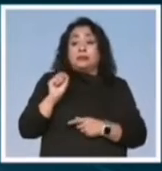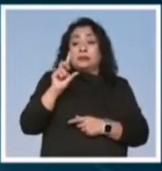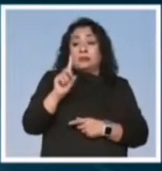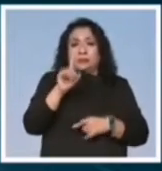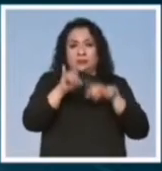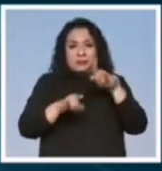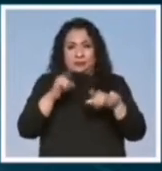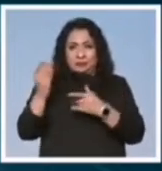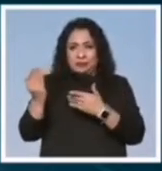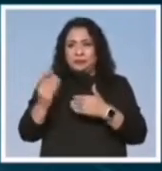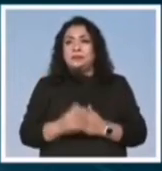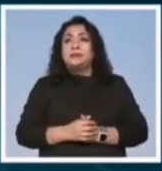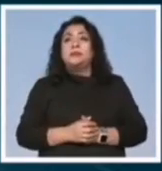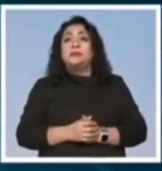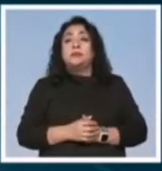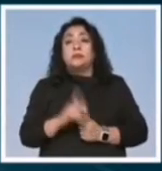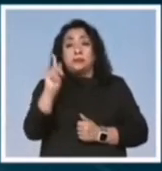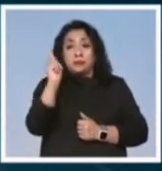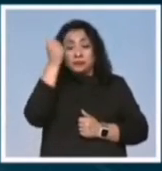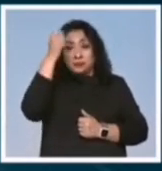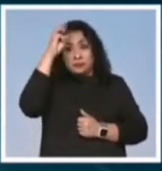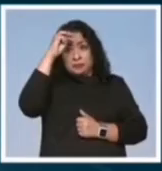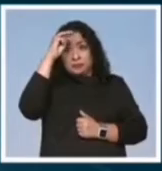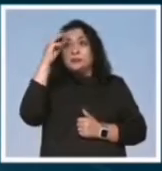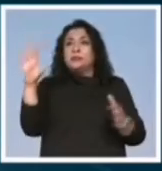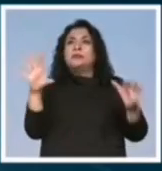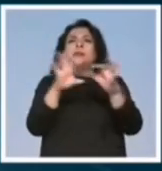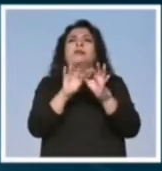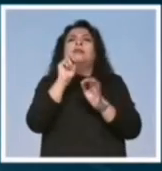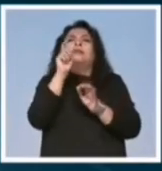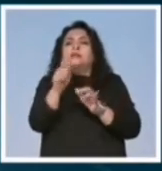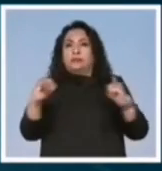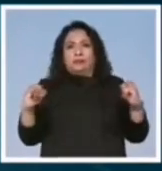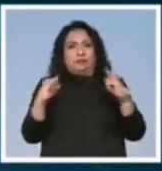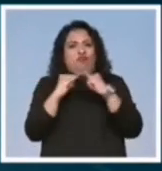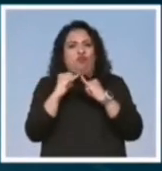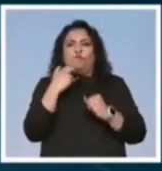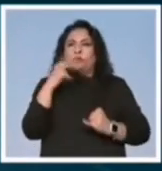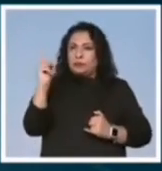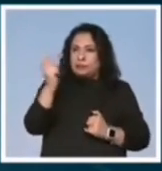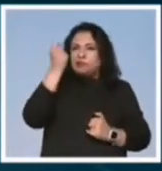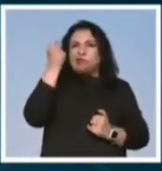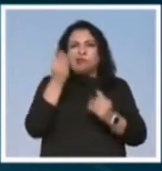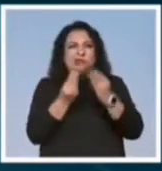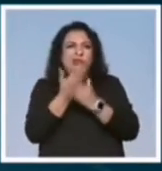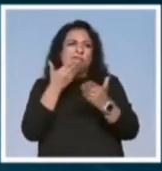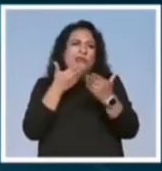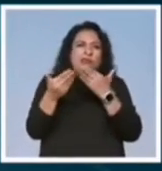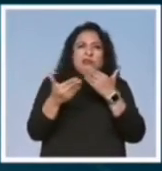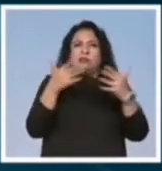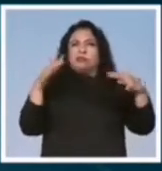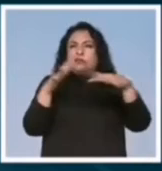semana de la feria? Al Tecnológico de Monterrey se nos asocia como una institución de tecnología, de innovación,